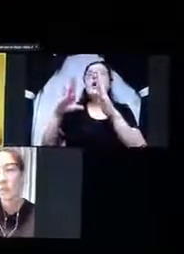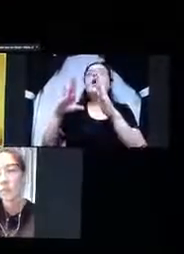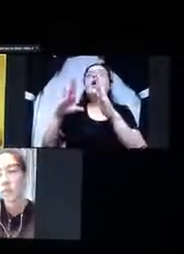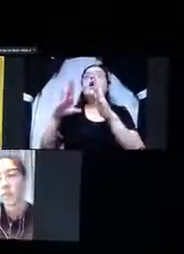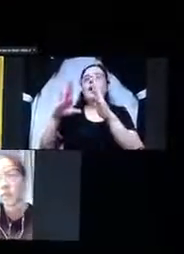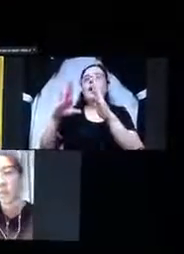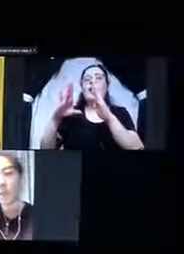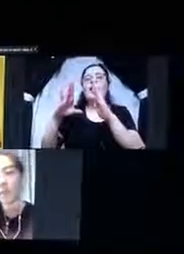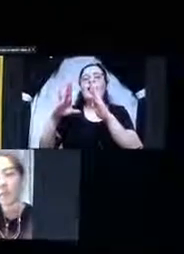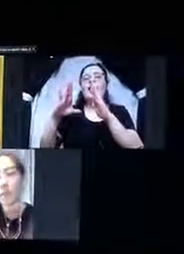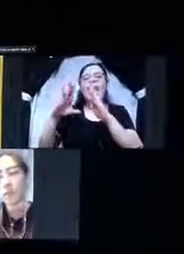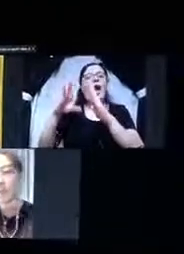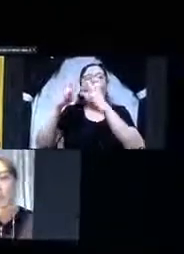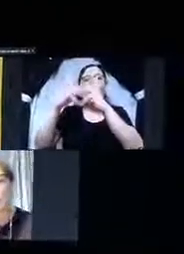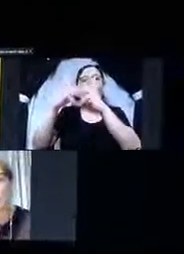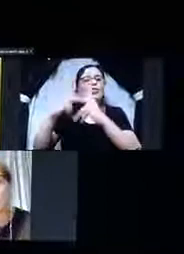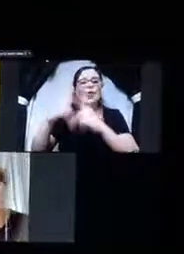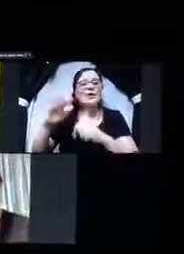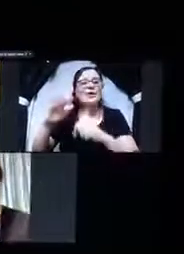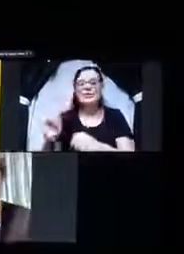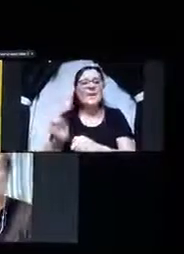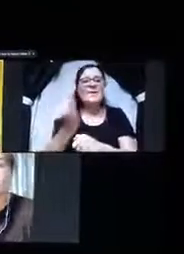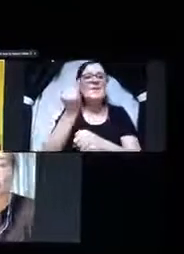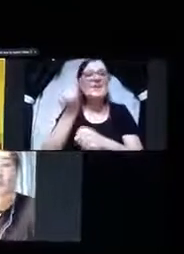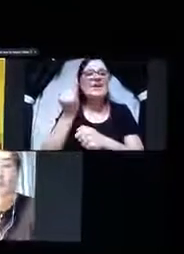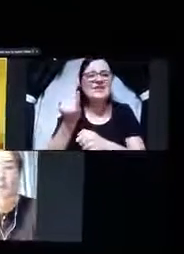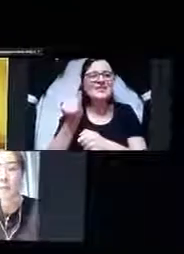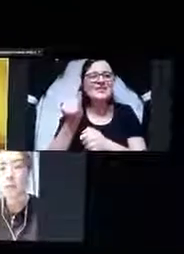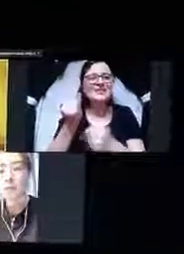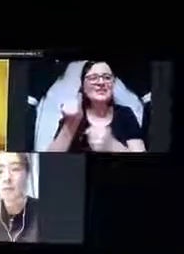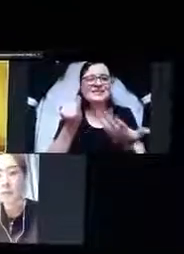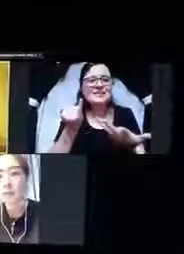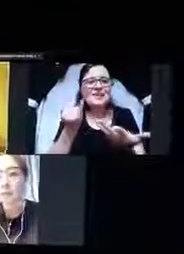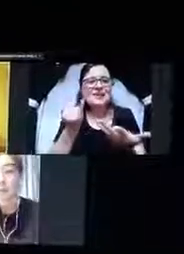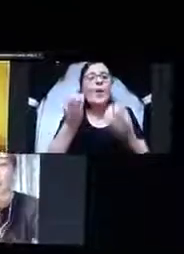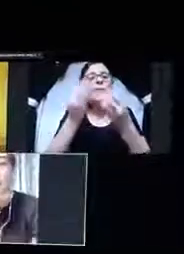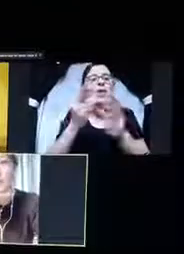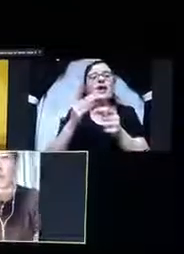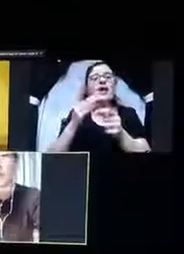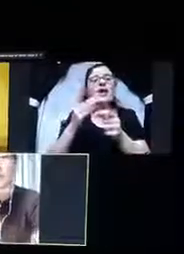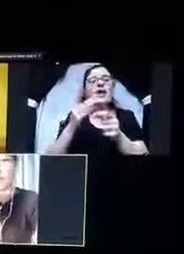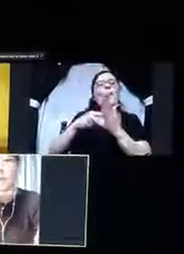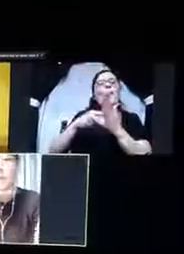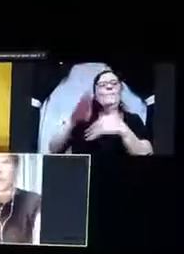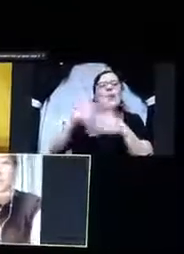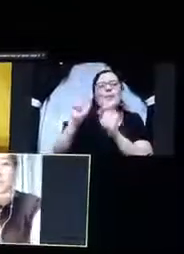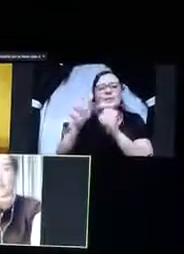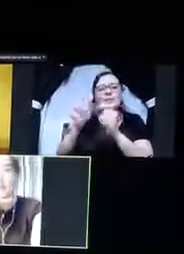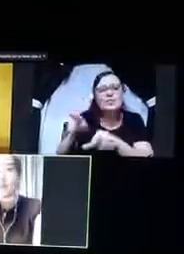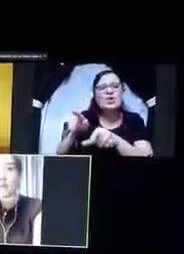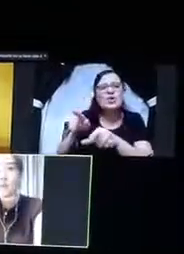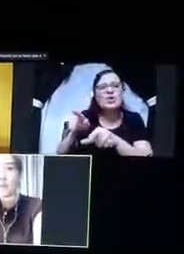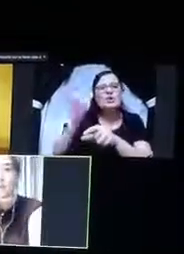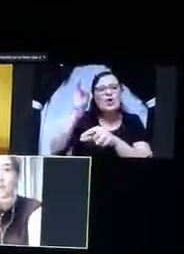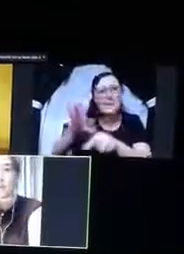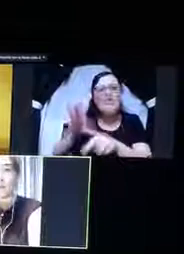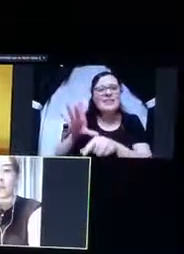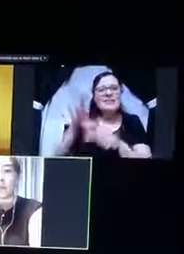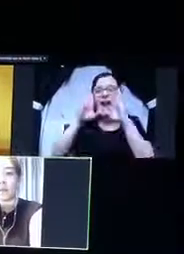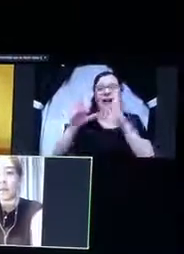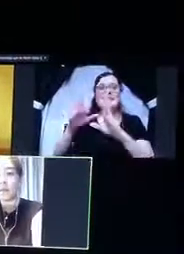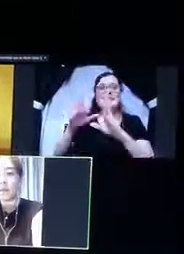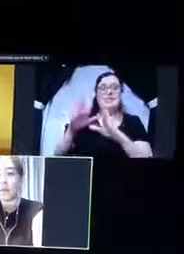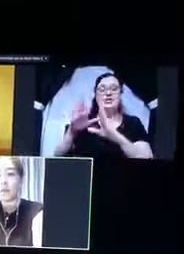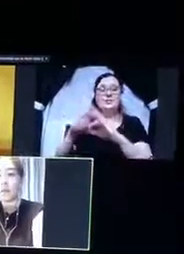comprensión empiezan a ceder. ¿Por qué? Porque la información se sostiene en este sistema